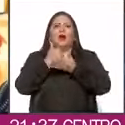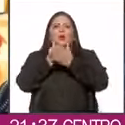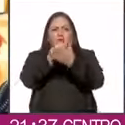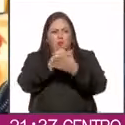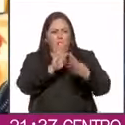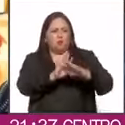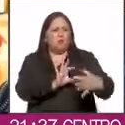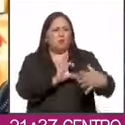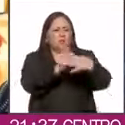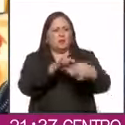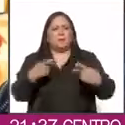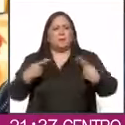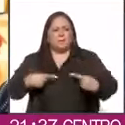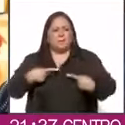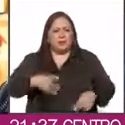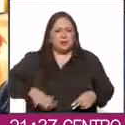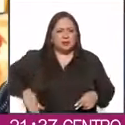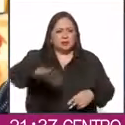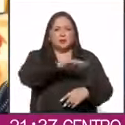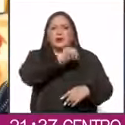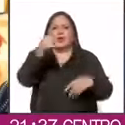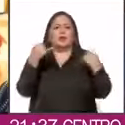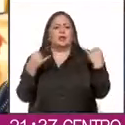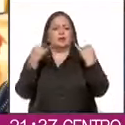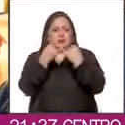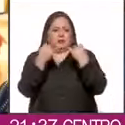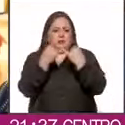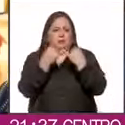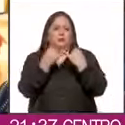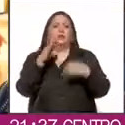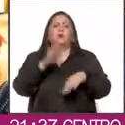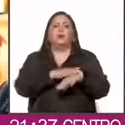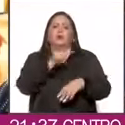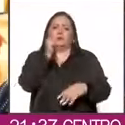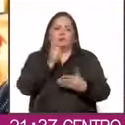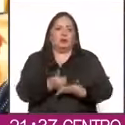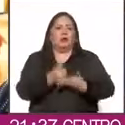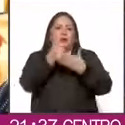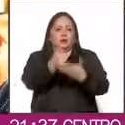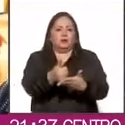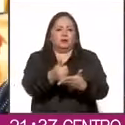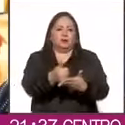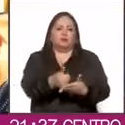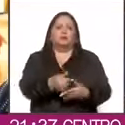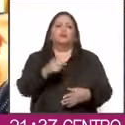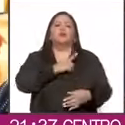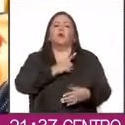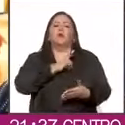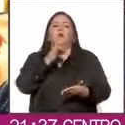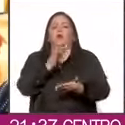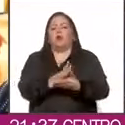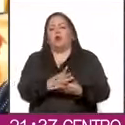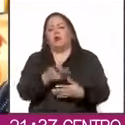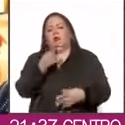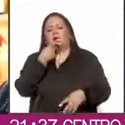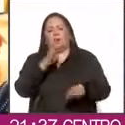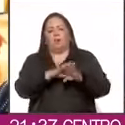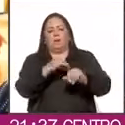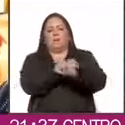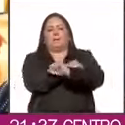la población y las instituciones que le brindan ayuda, se dedican a